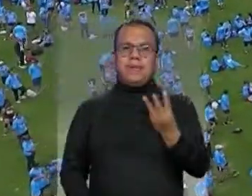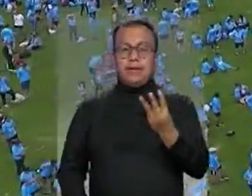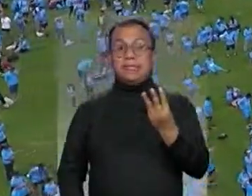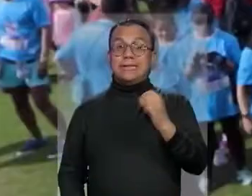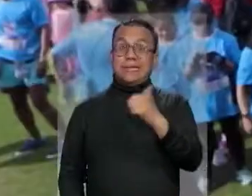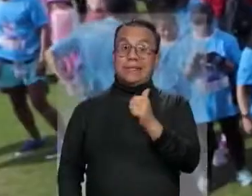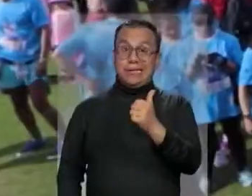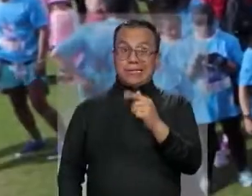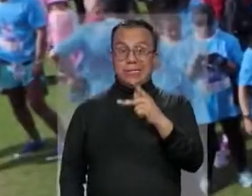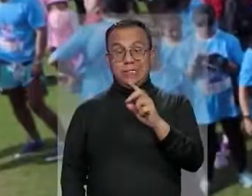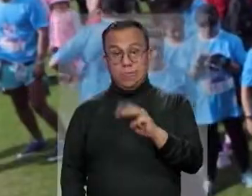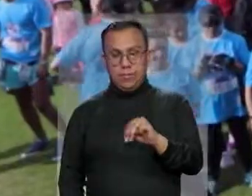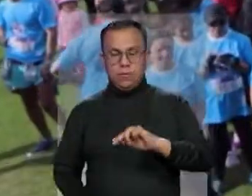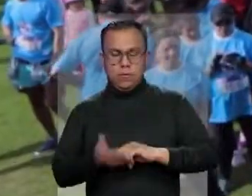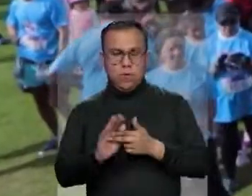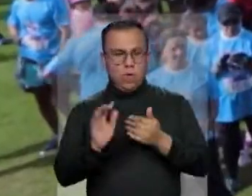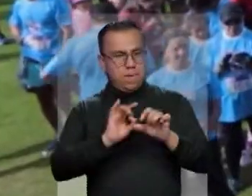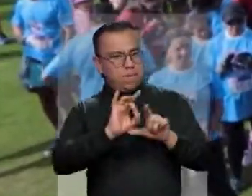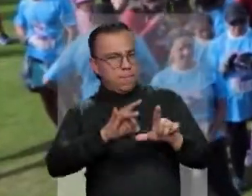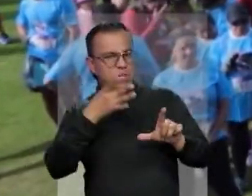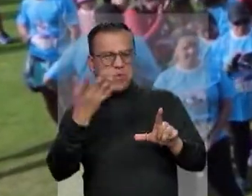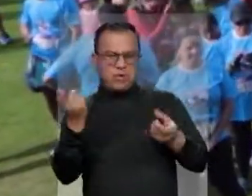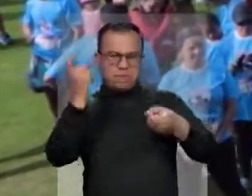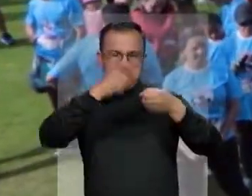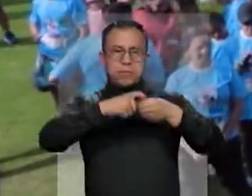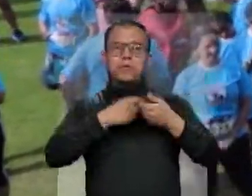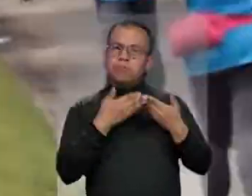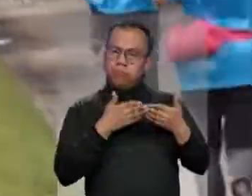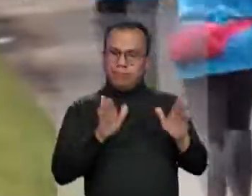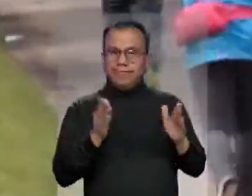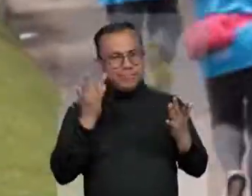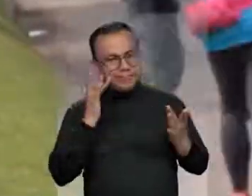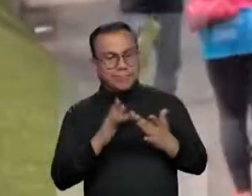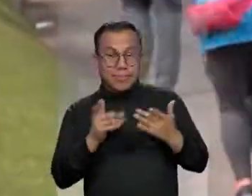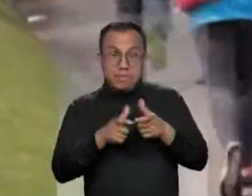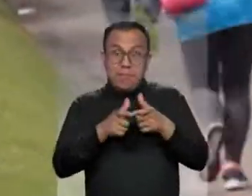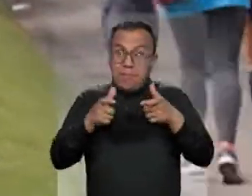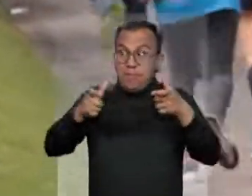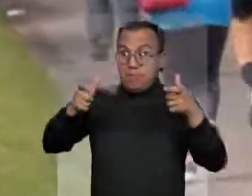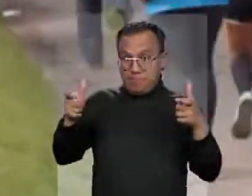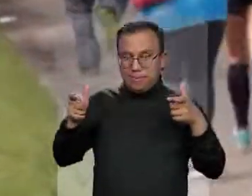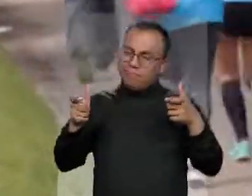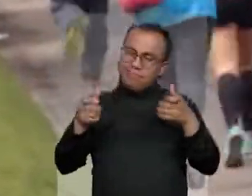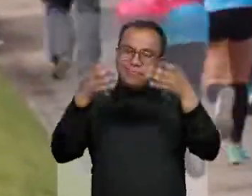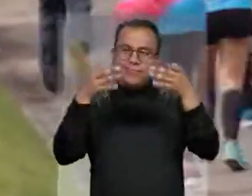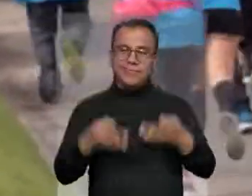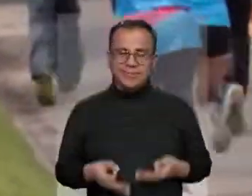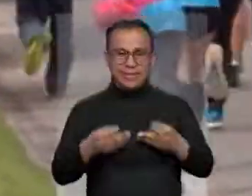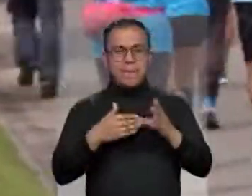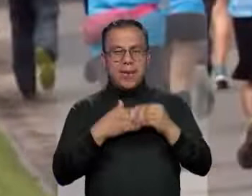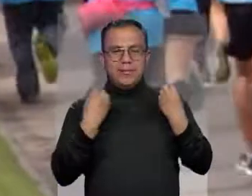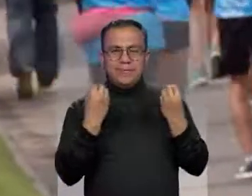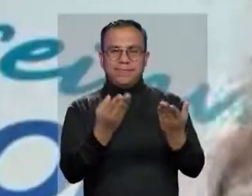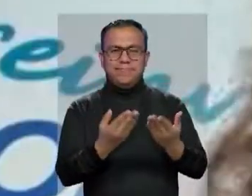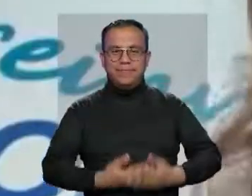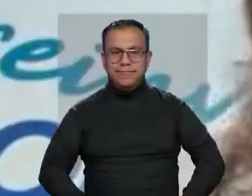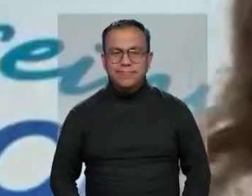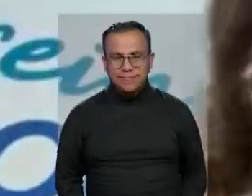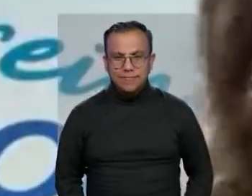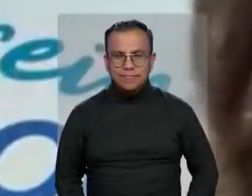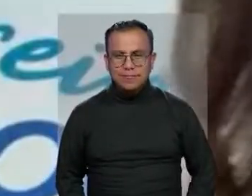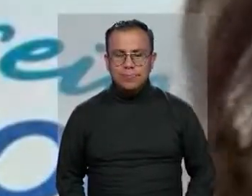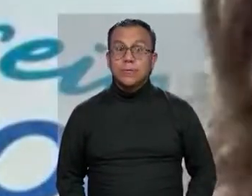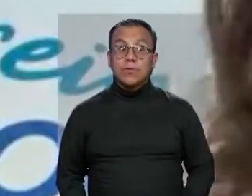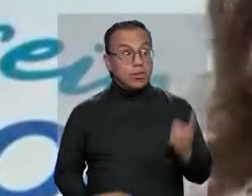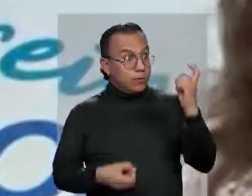10 kilómetros para la edición virtual las inscripciones siguen abiertas más personas se inscriban más pan se doblará una vez que